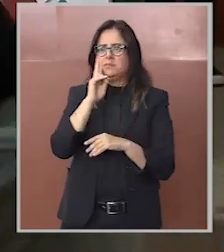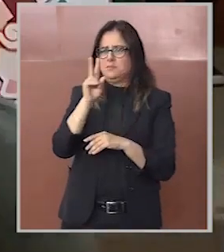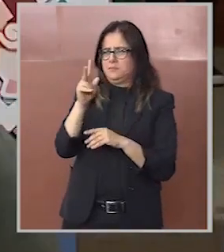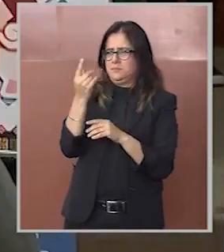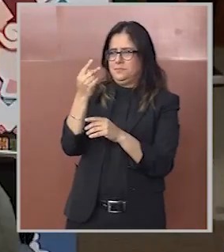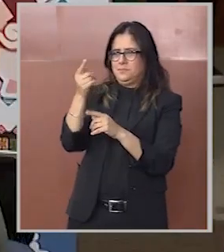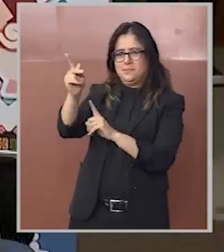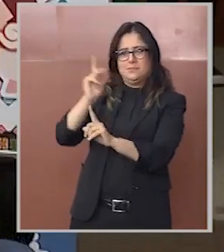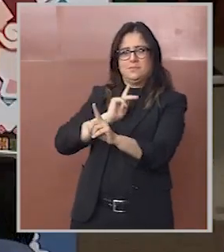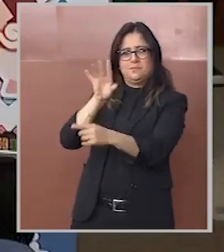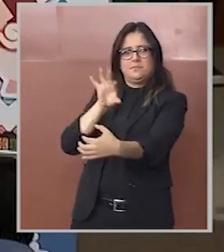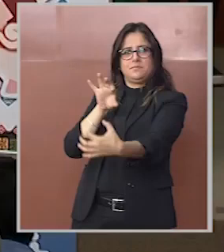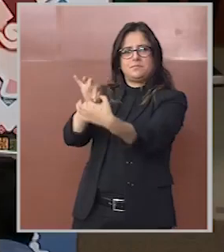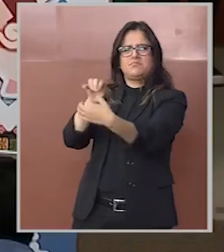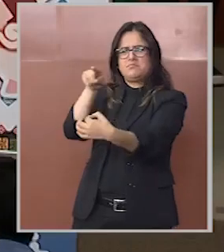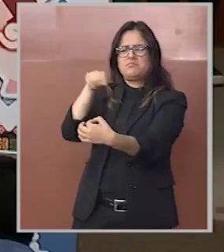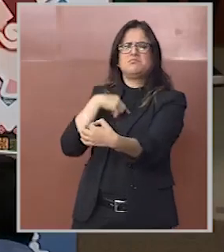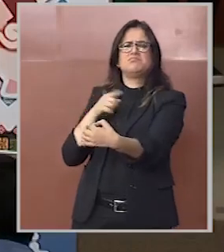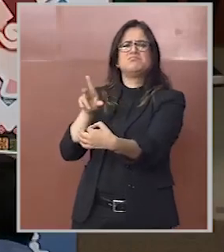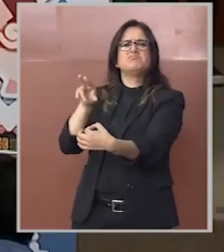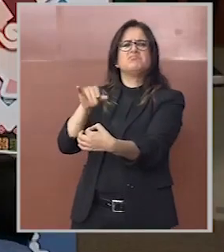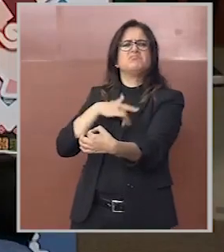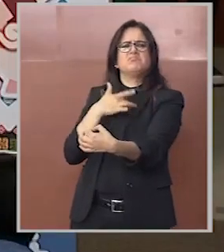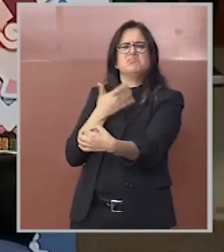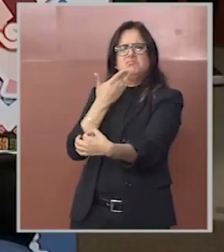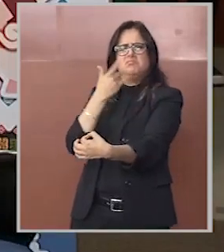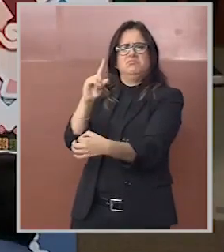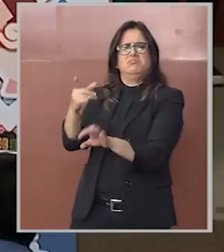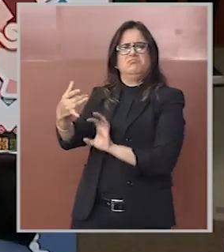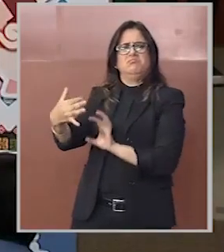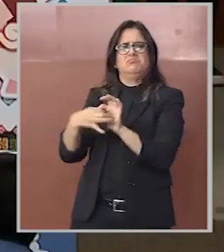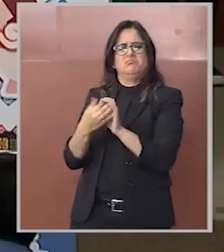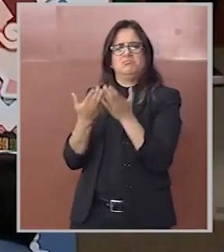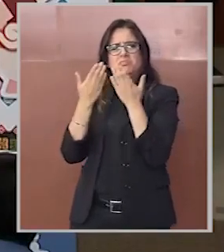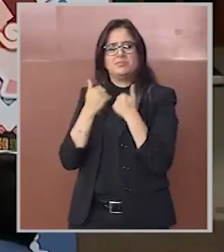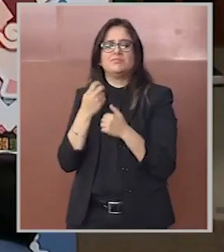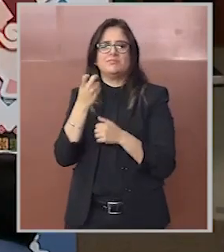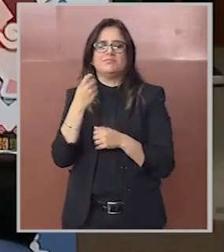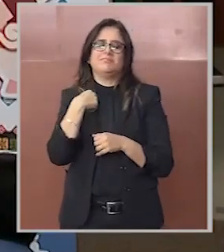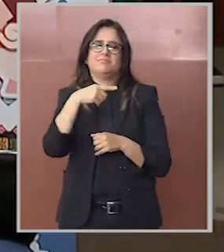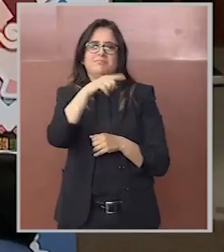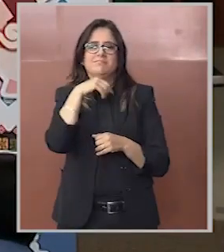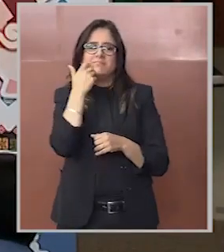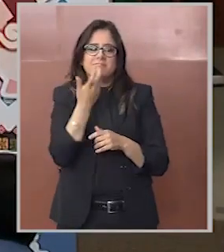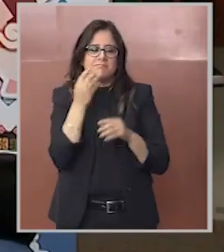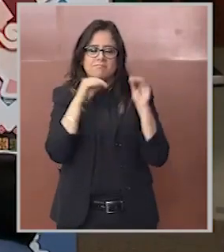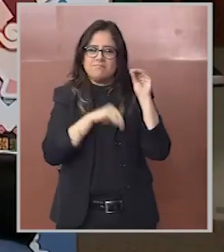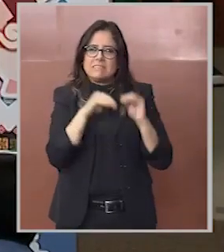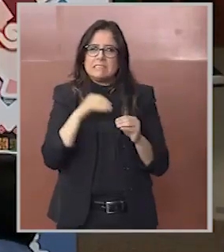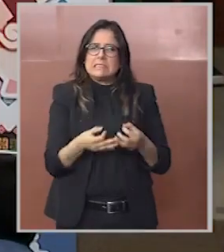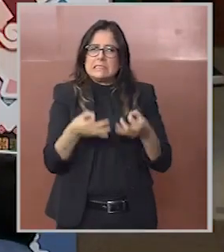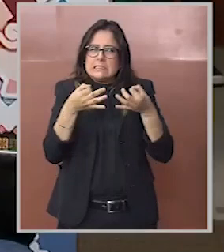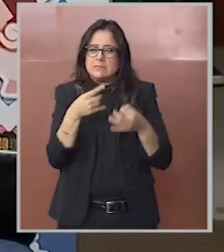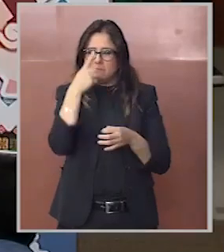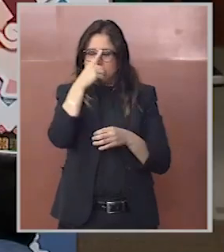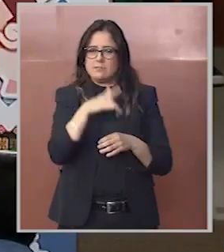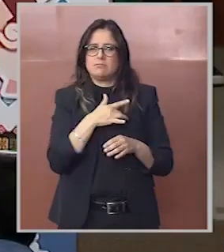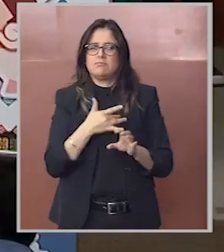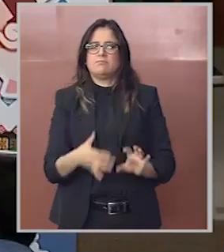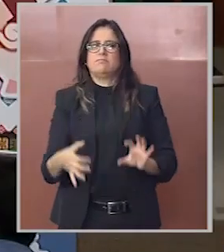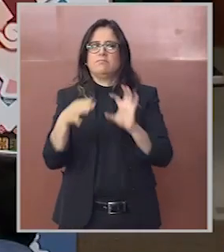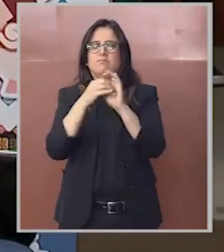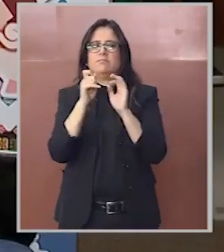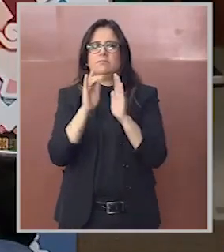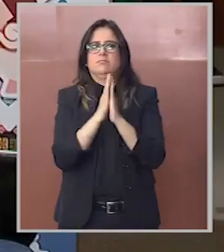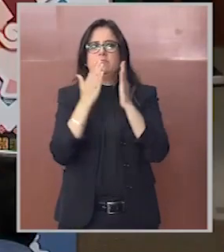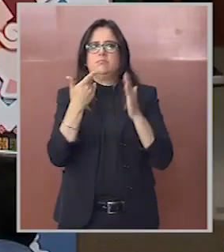porque pues no eres tú la que está ahí no entonces entonces este quisimos como cuidar esa parte Eso es en cuanto a la guía sobre competencia